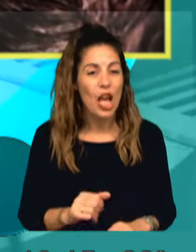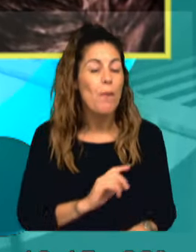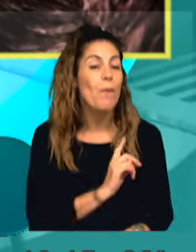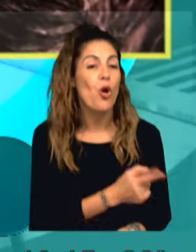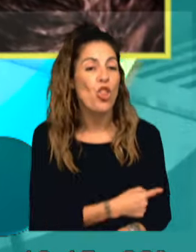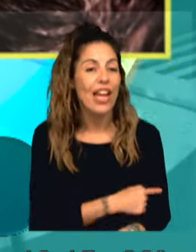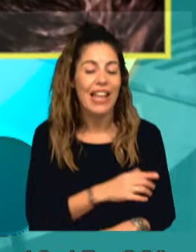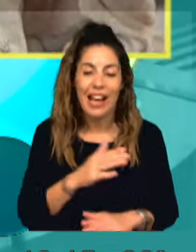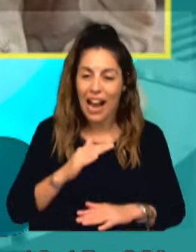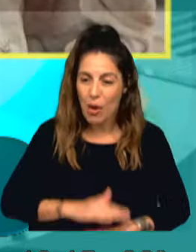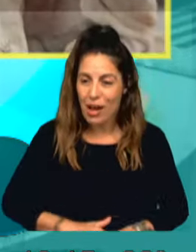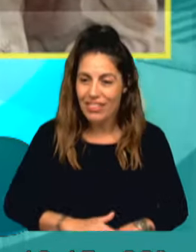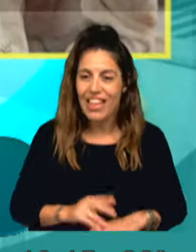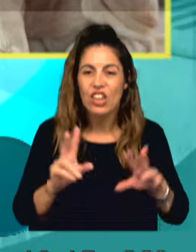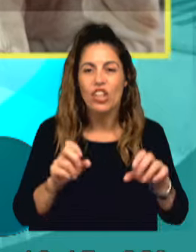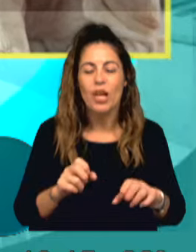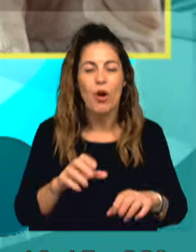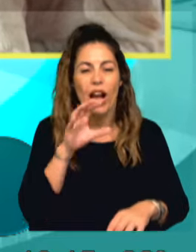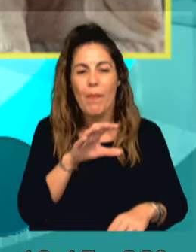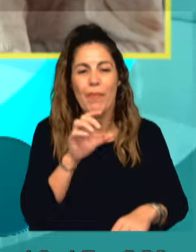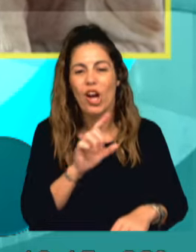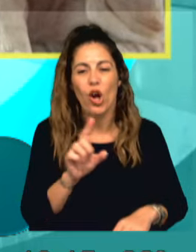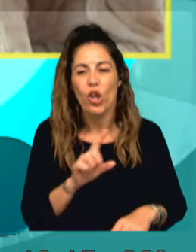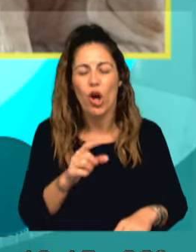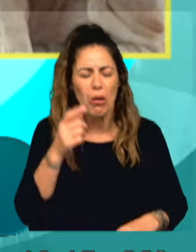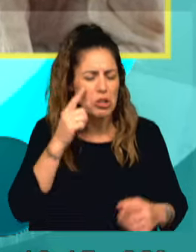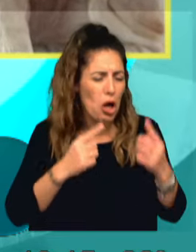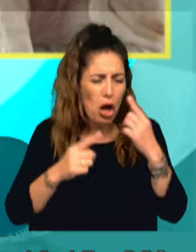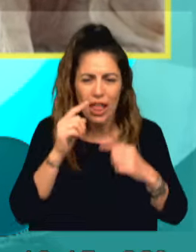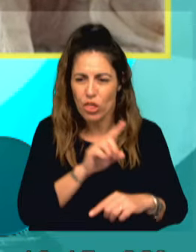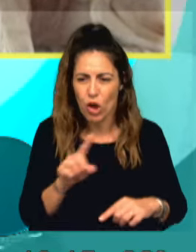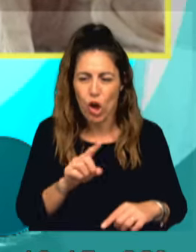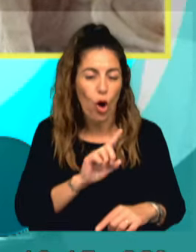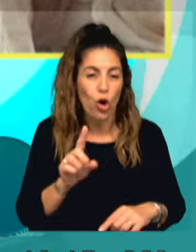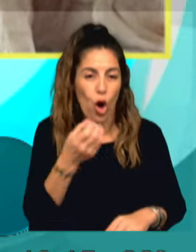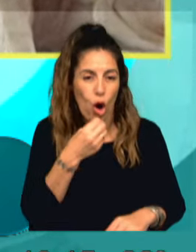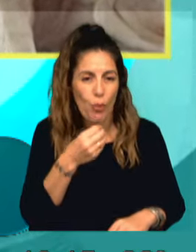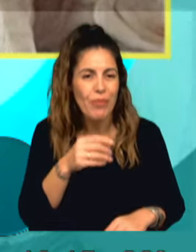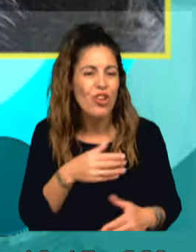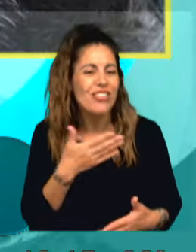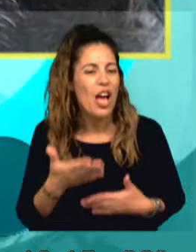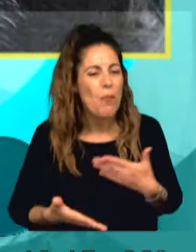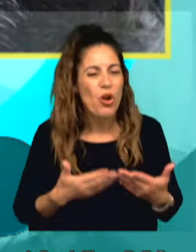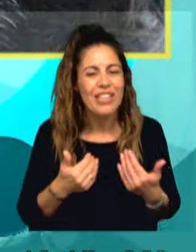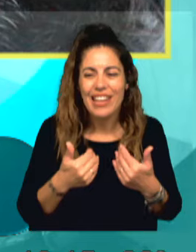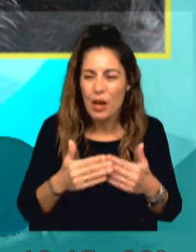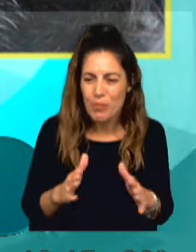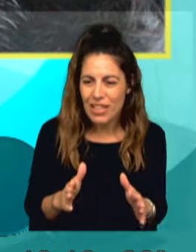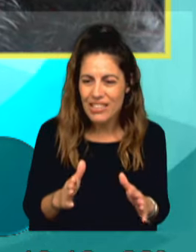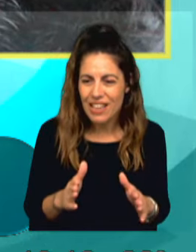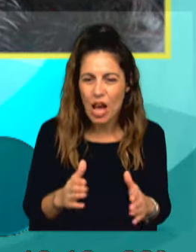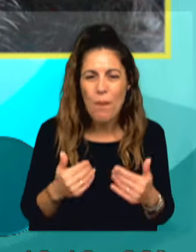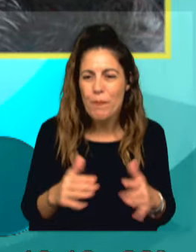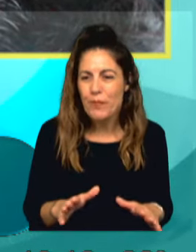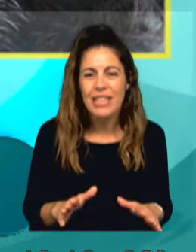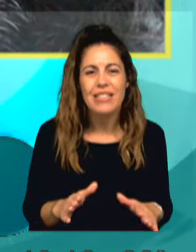analgésicos en estas cuestiones de que el no es que eh está llorando ni deja de comer ni demás pero son esas molestias que empiezan a pasar y empiezan a